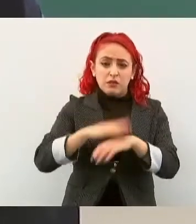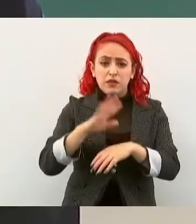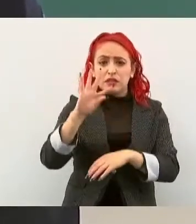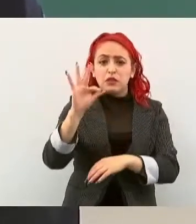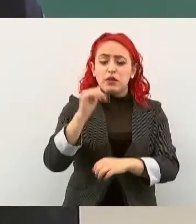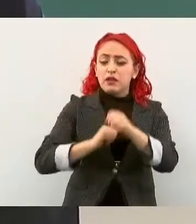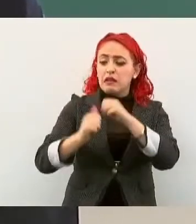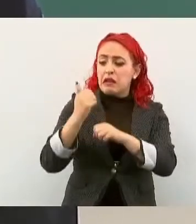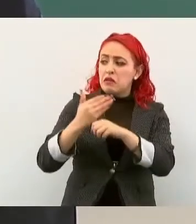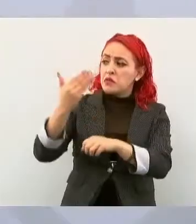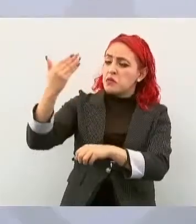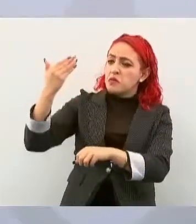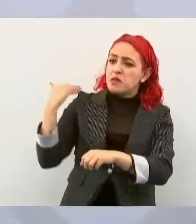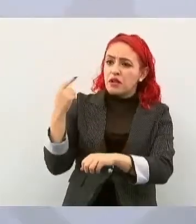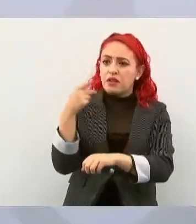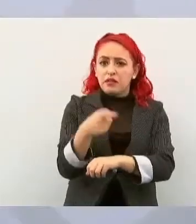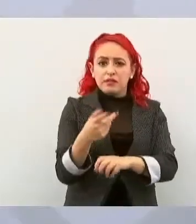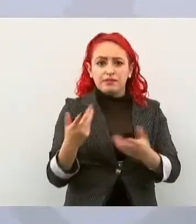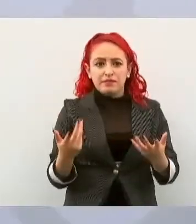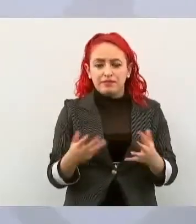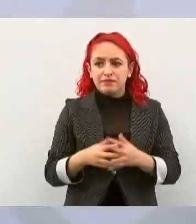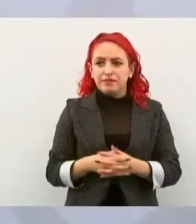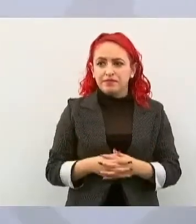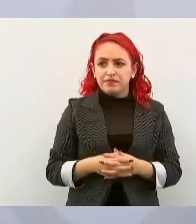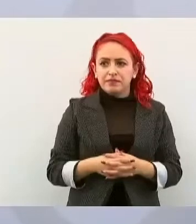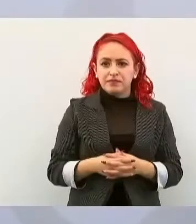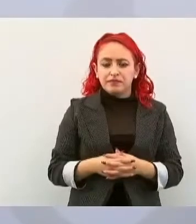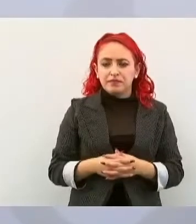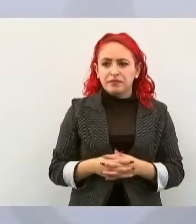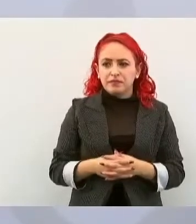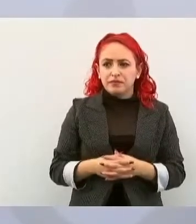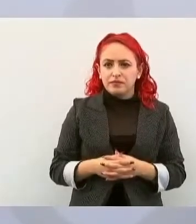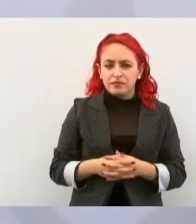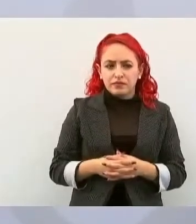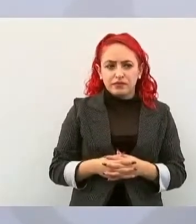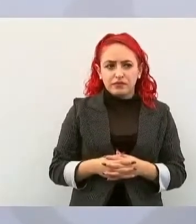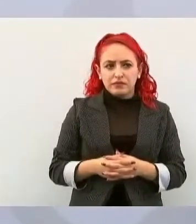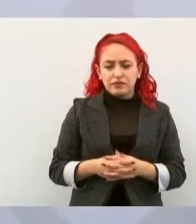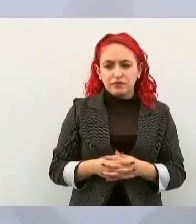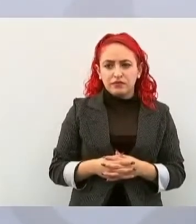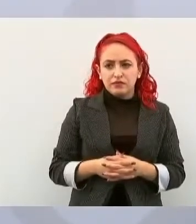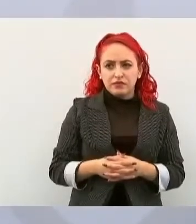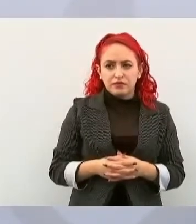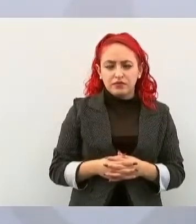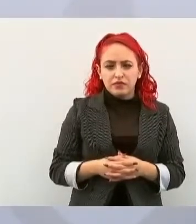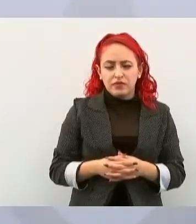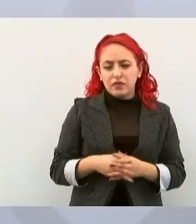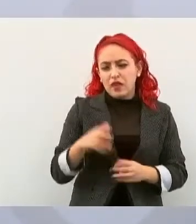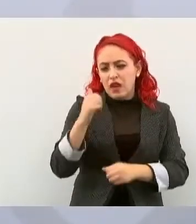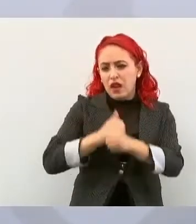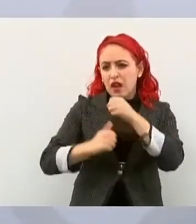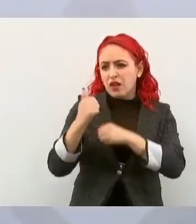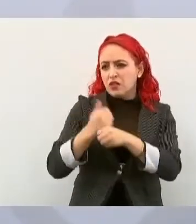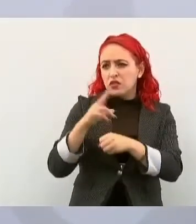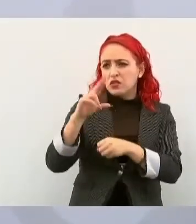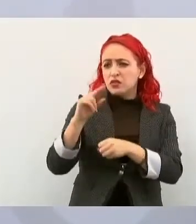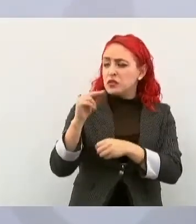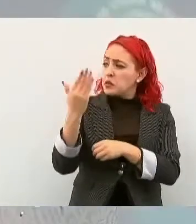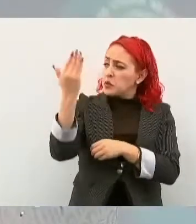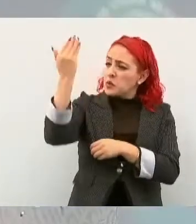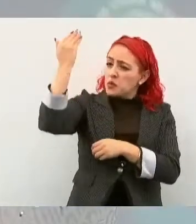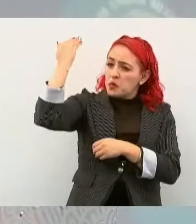años. Empezó ese sistema desde los años 80 del siglo